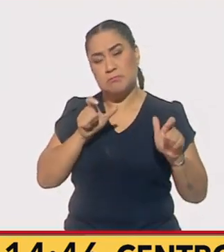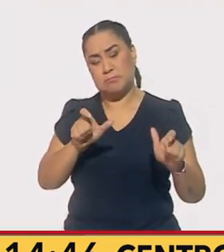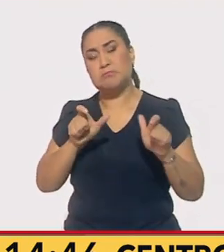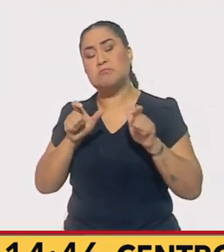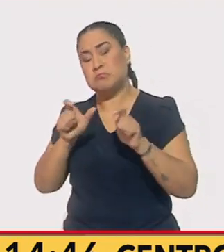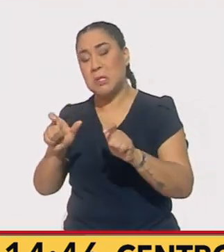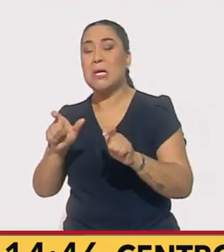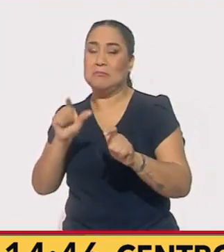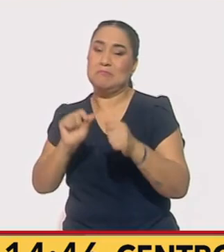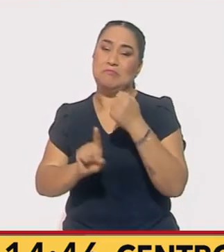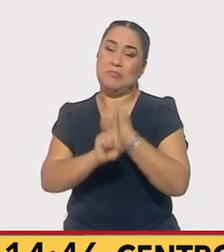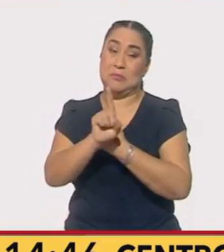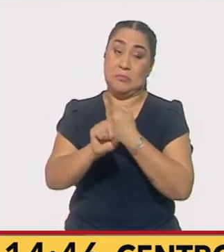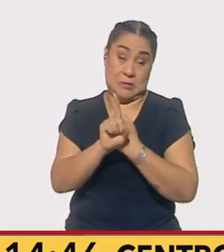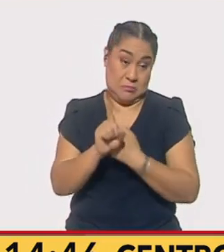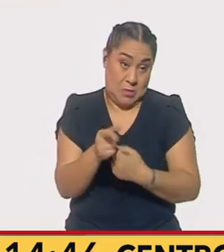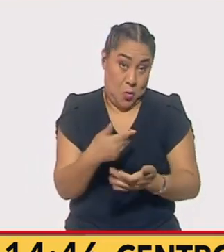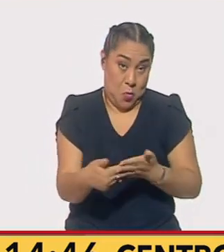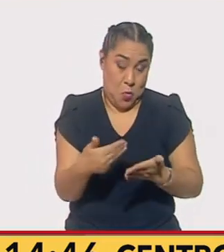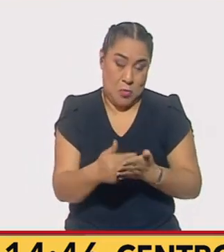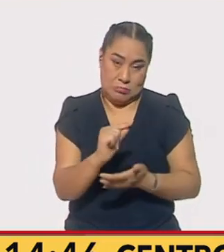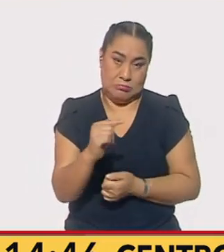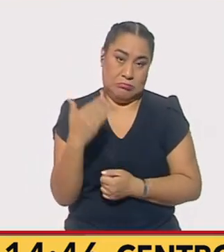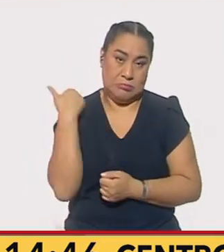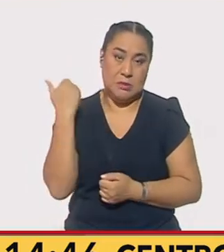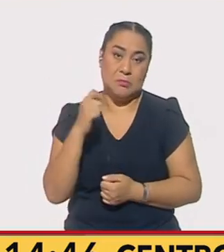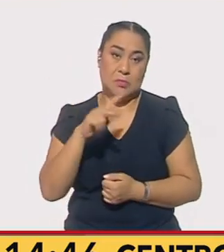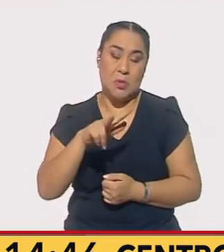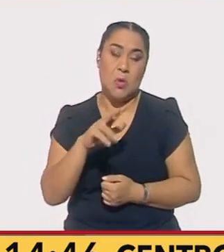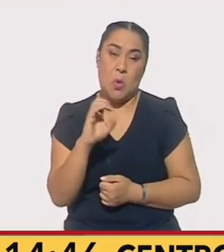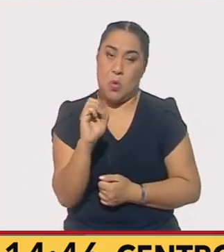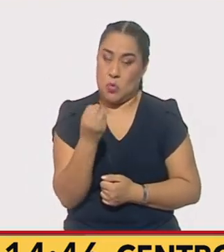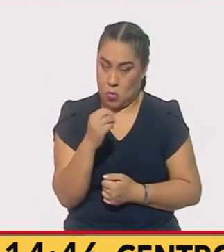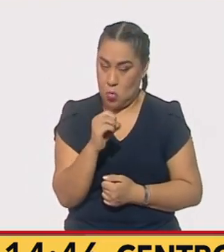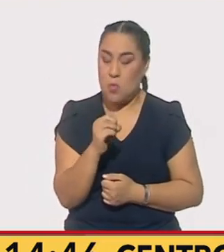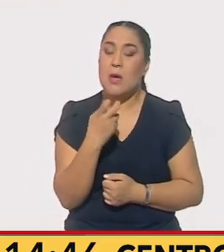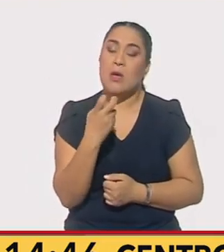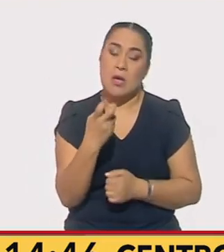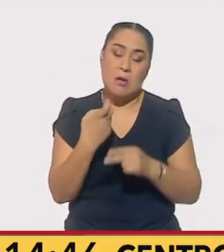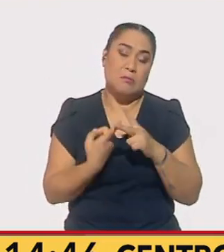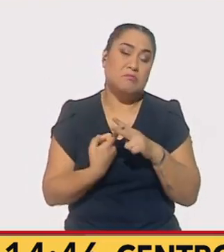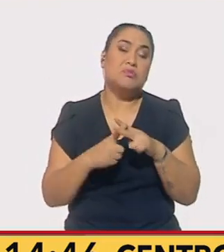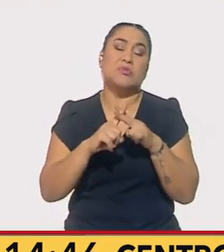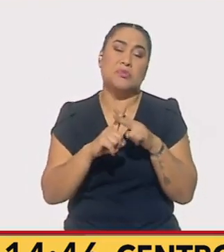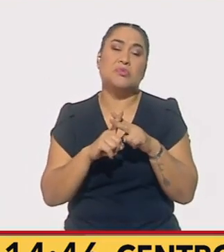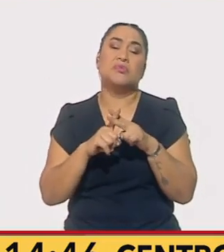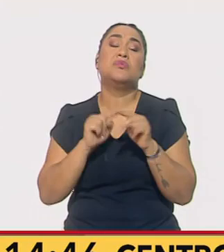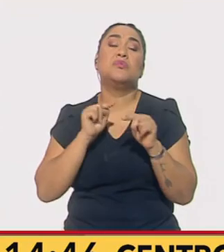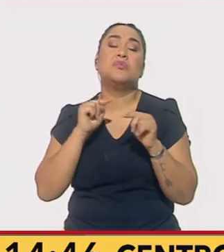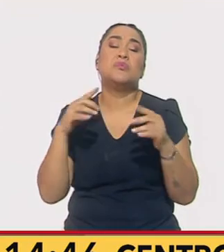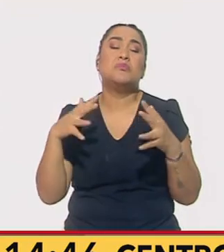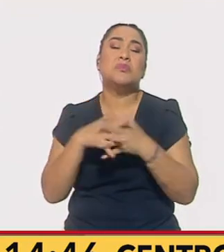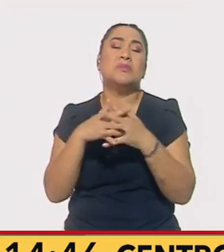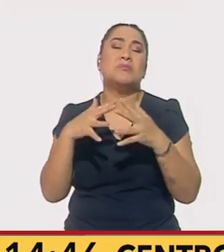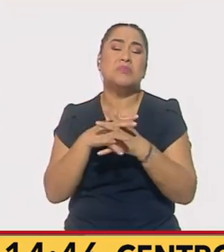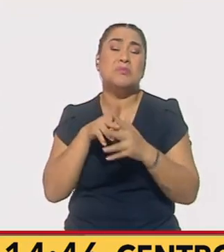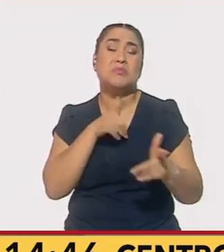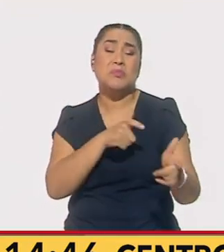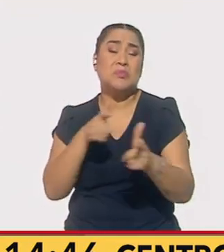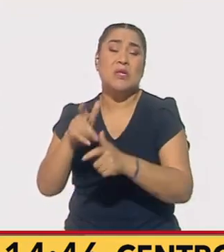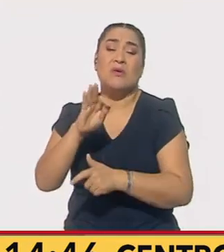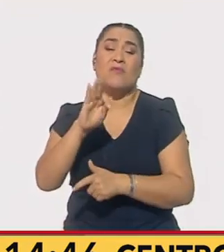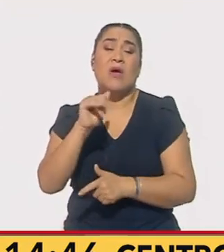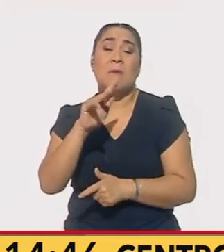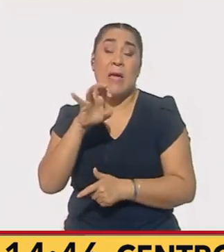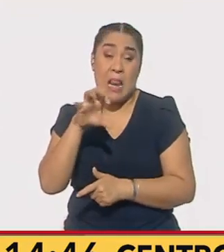un enfrentamiento, como este ocurrió el 28 de octubre, que empezó el ataque a las favelas, y hubo más de